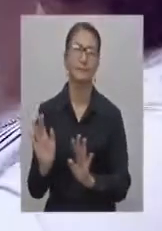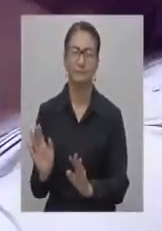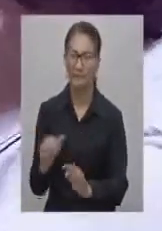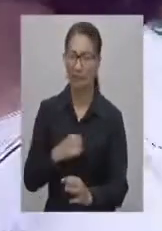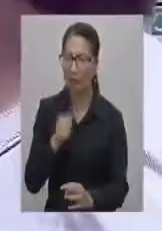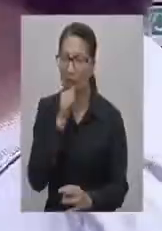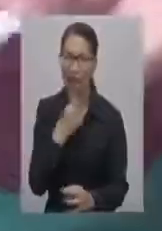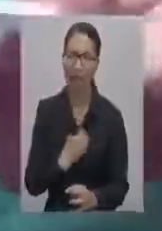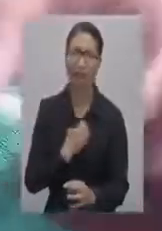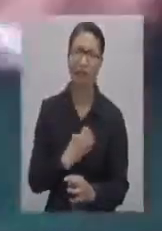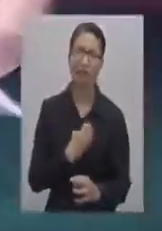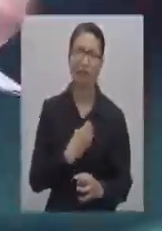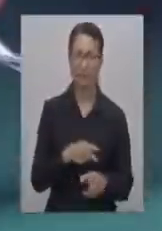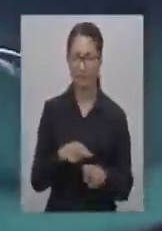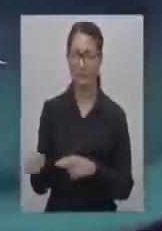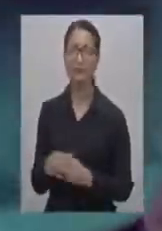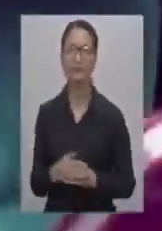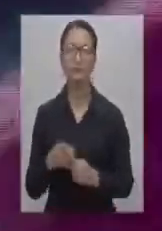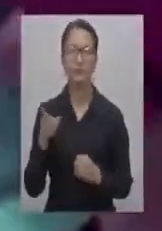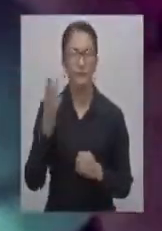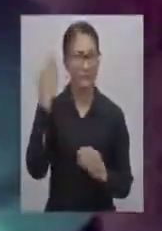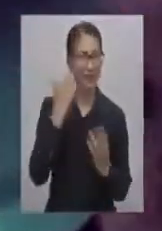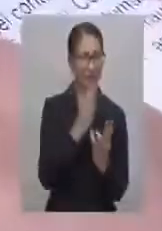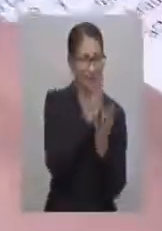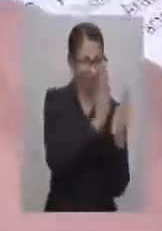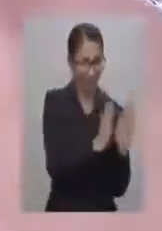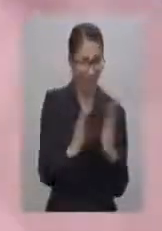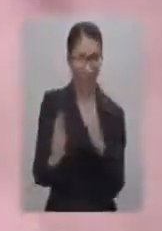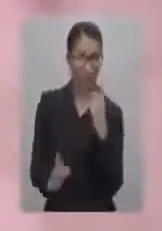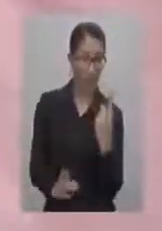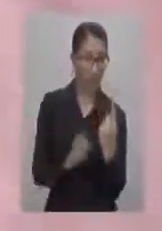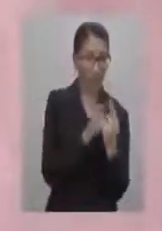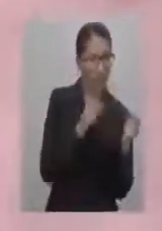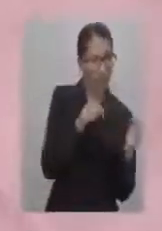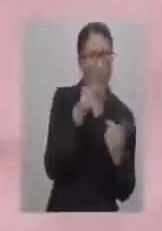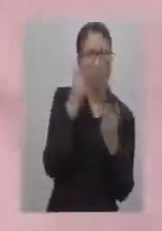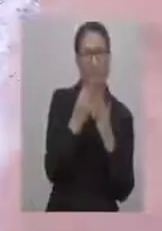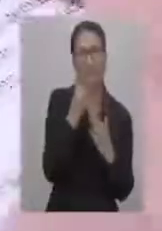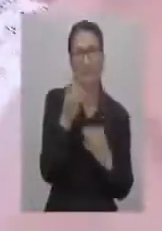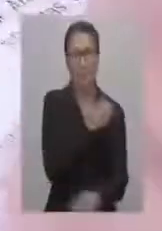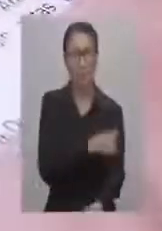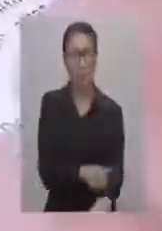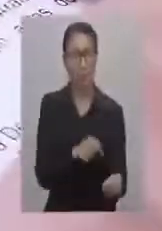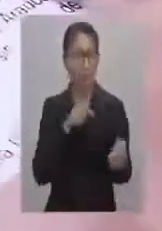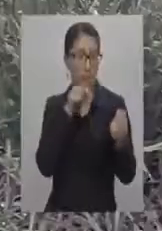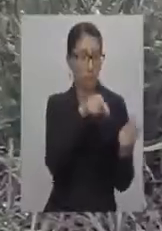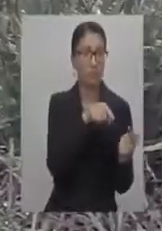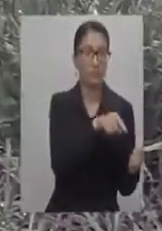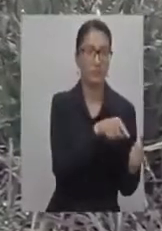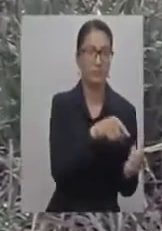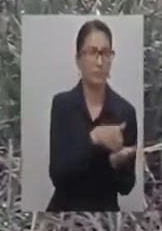conectarse al sistema. El contrato para las obras de la fase 1 del alcantarillado, con una inversión inicial de 2.300 millones de